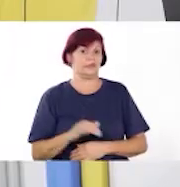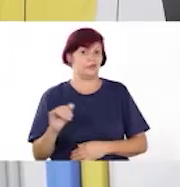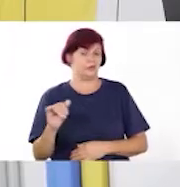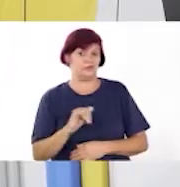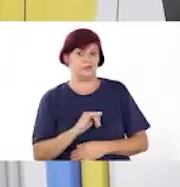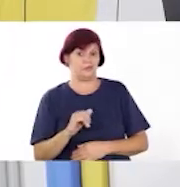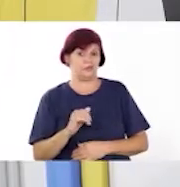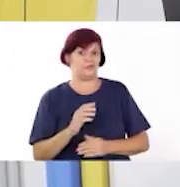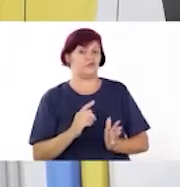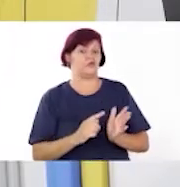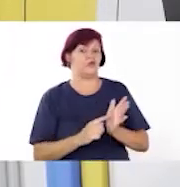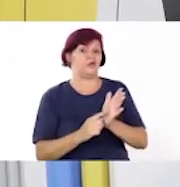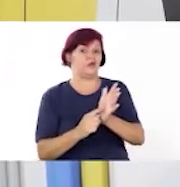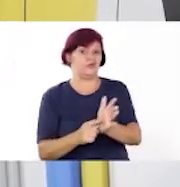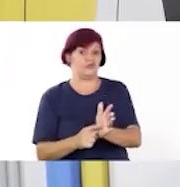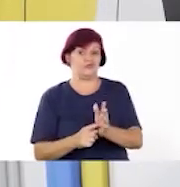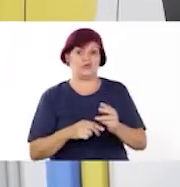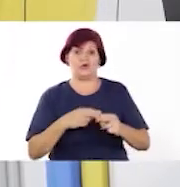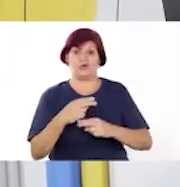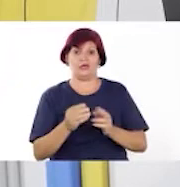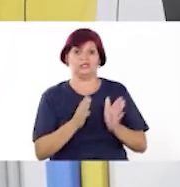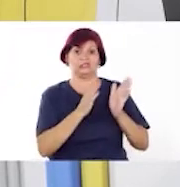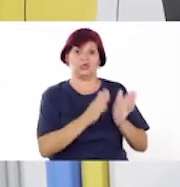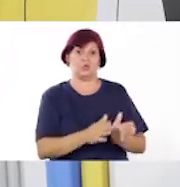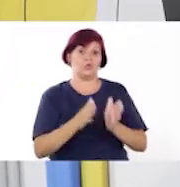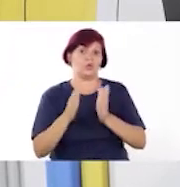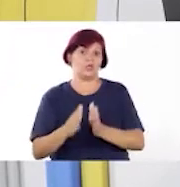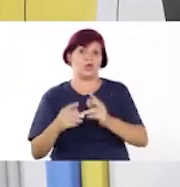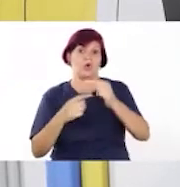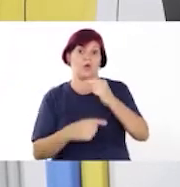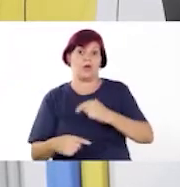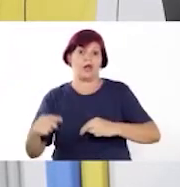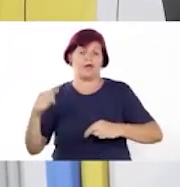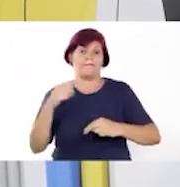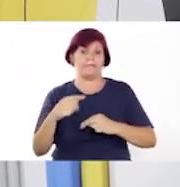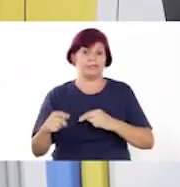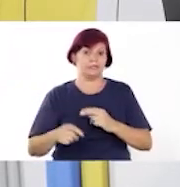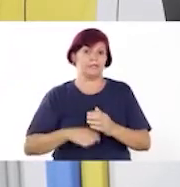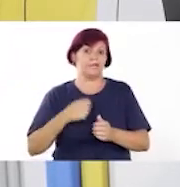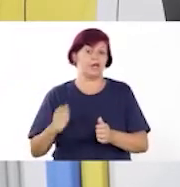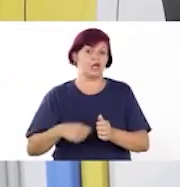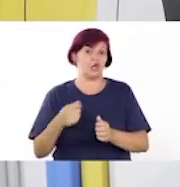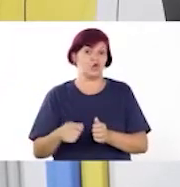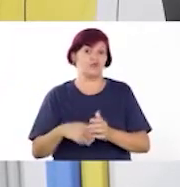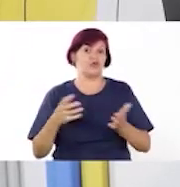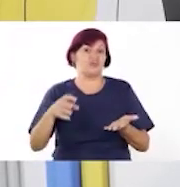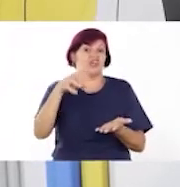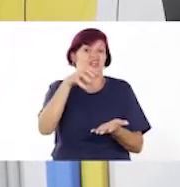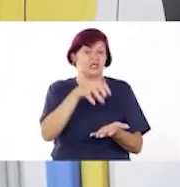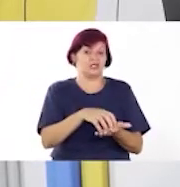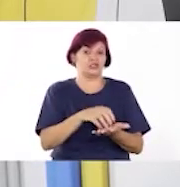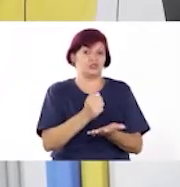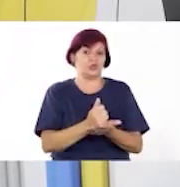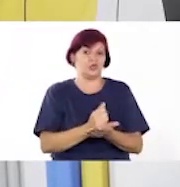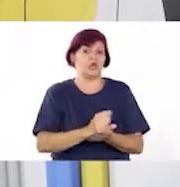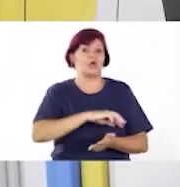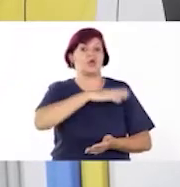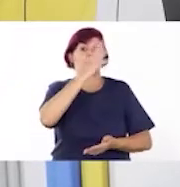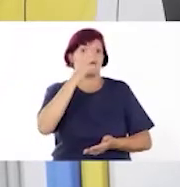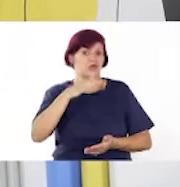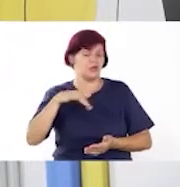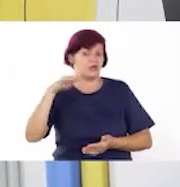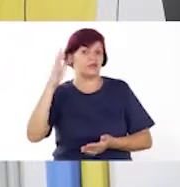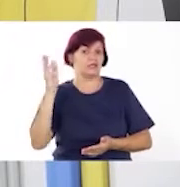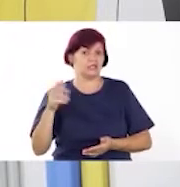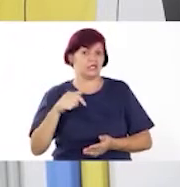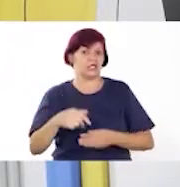Igualmente, les sugiero hacer una cronología con las principales acciones desarrolladas tanto en la ciudad como en la sierra, en